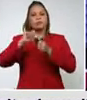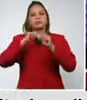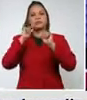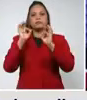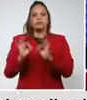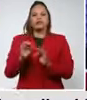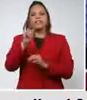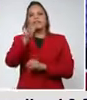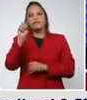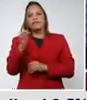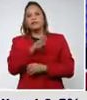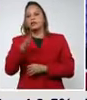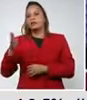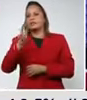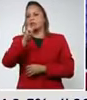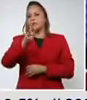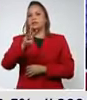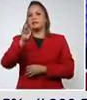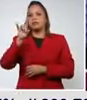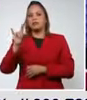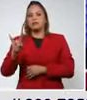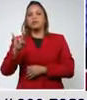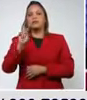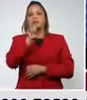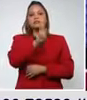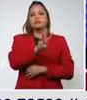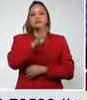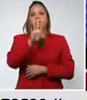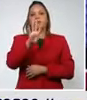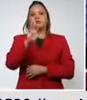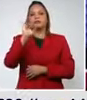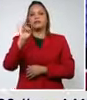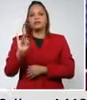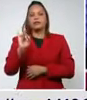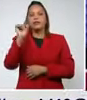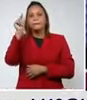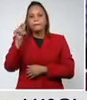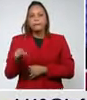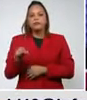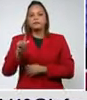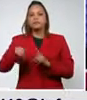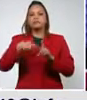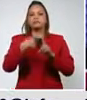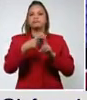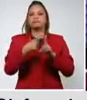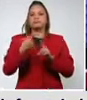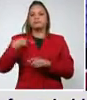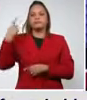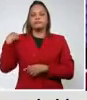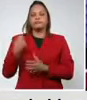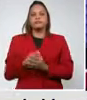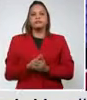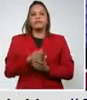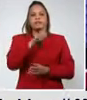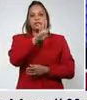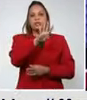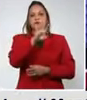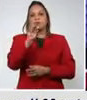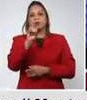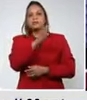años, 347 personas se diagnostican ayer. De 40 a 59,